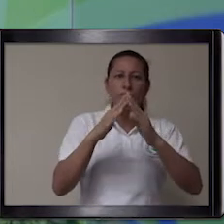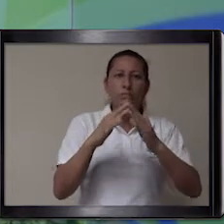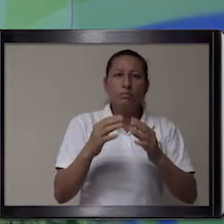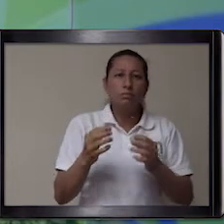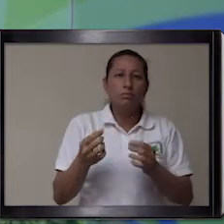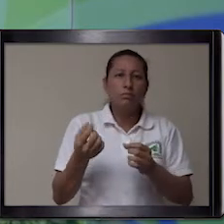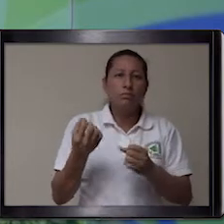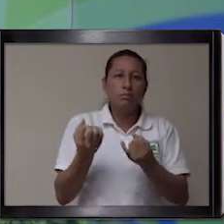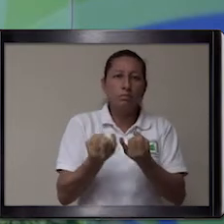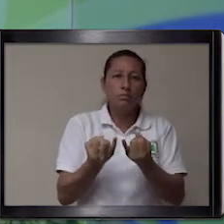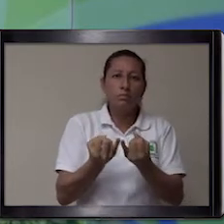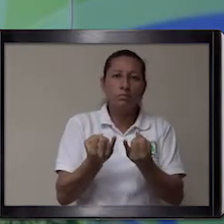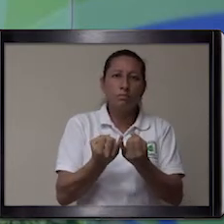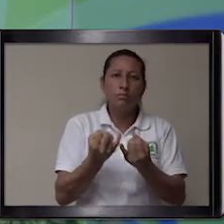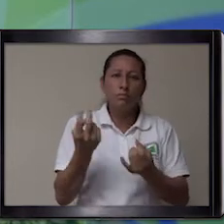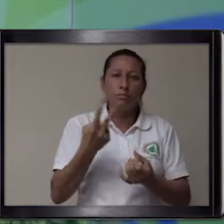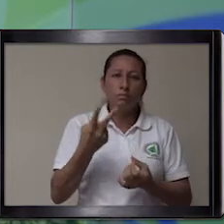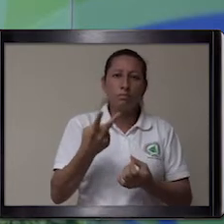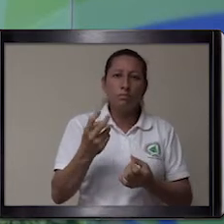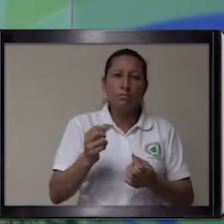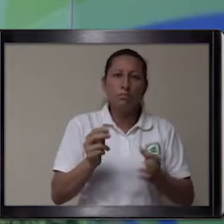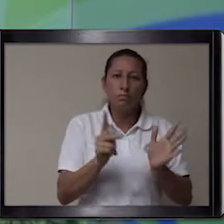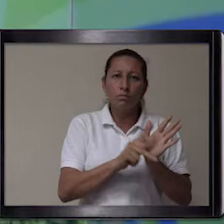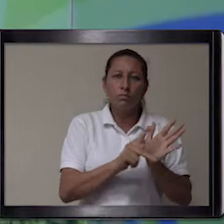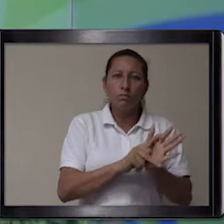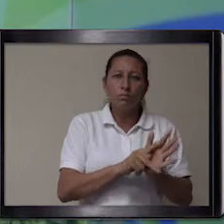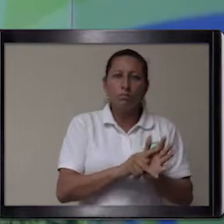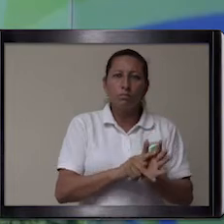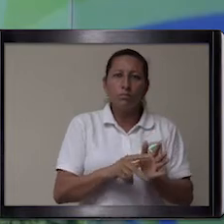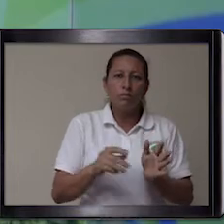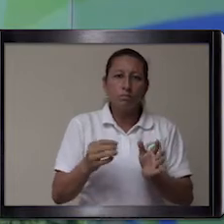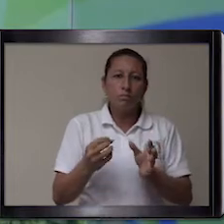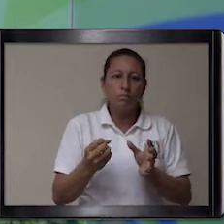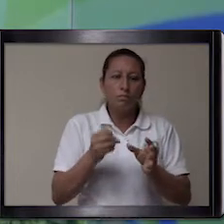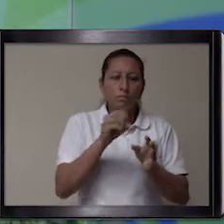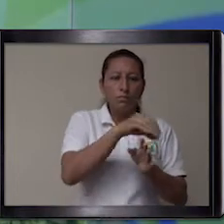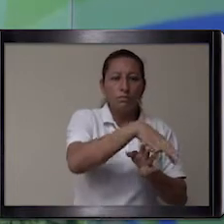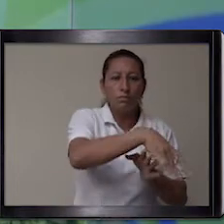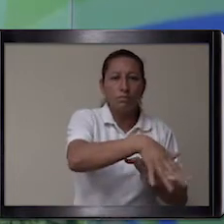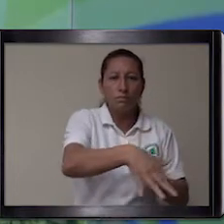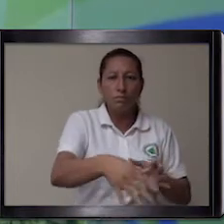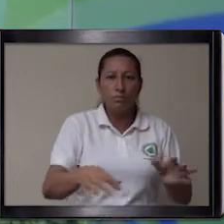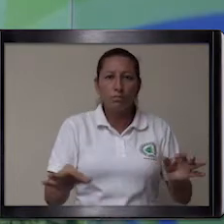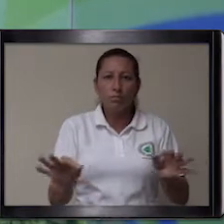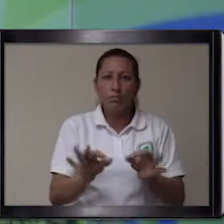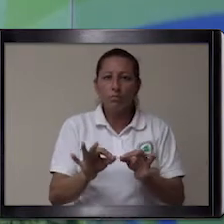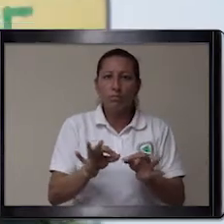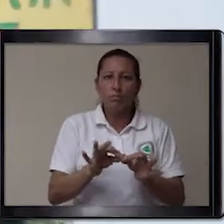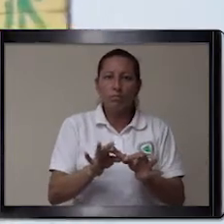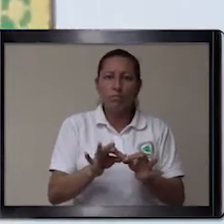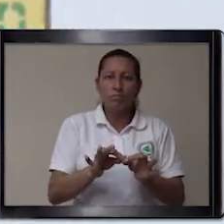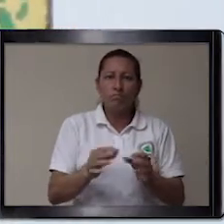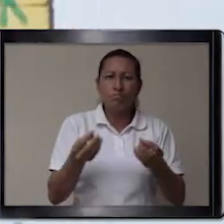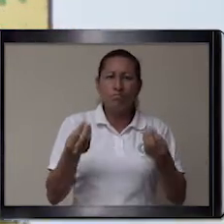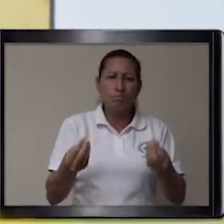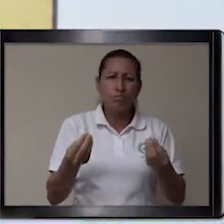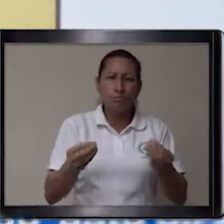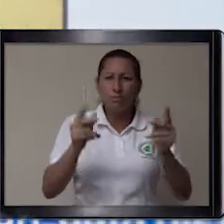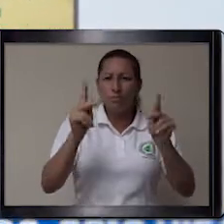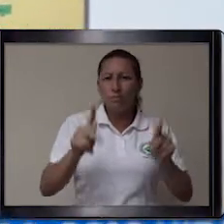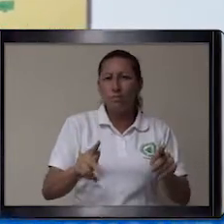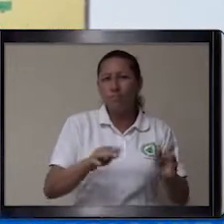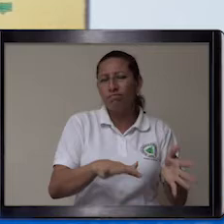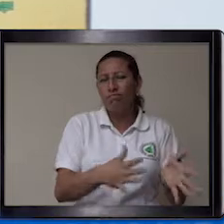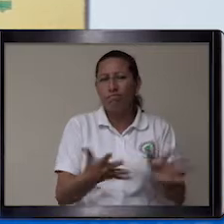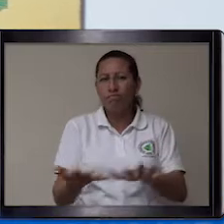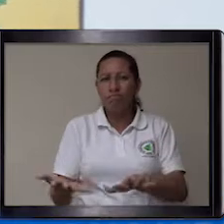por este huracán. Pero también tenemos el deslizamiento que se presentó en la isla de Ometepe, ¿verdad?, claro, cobrando víctimas. Claro.